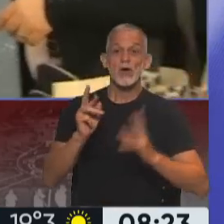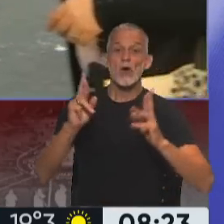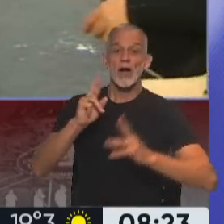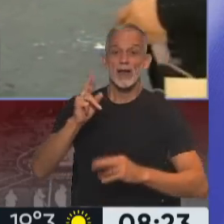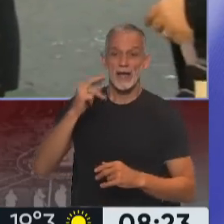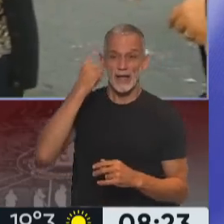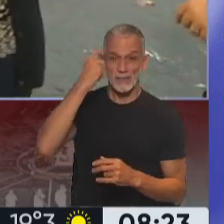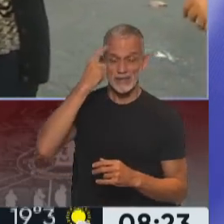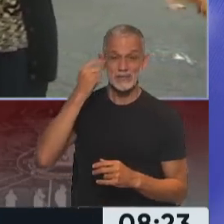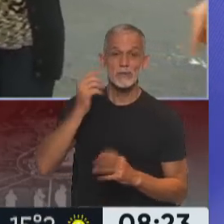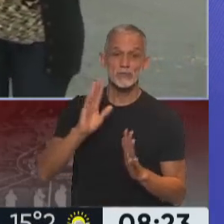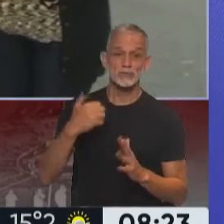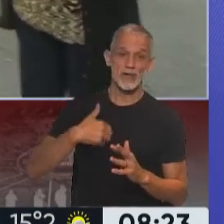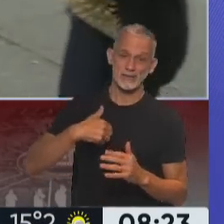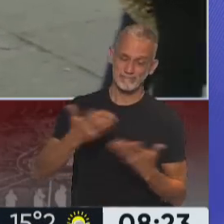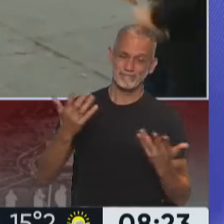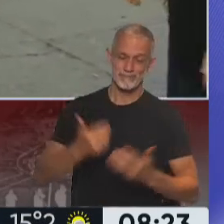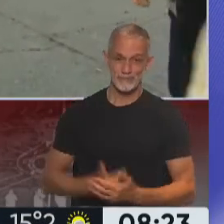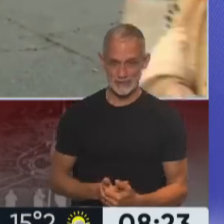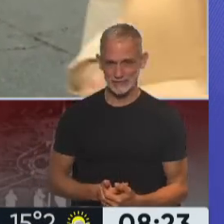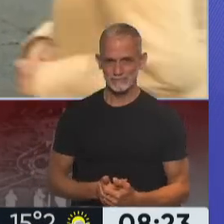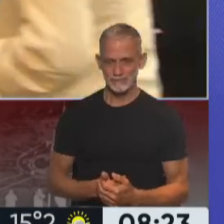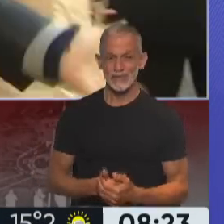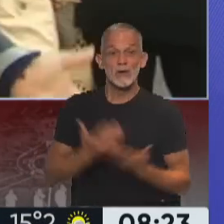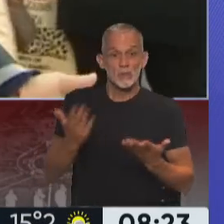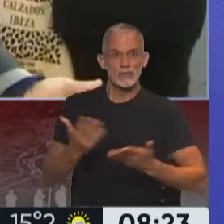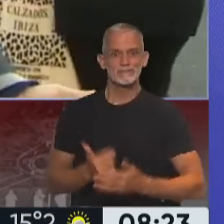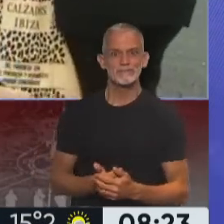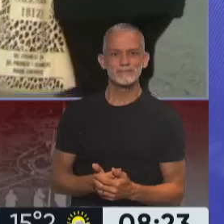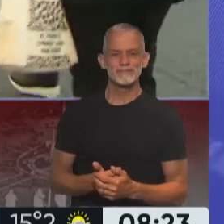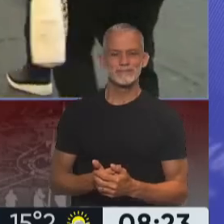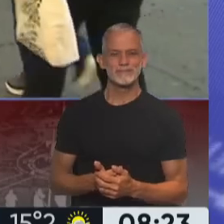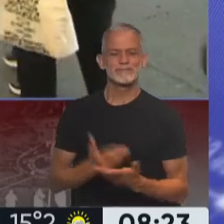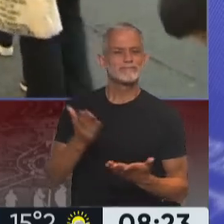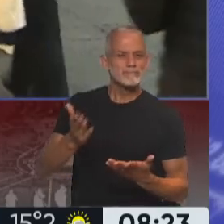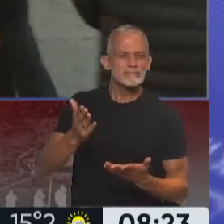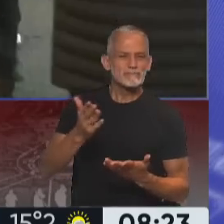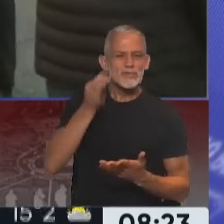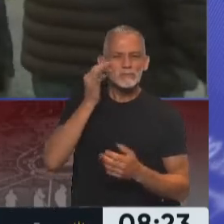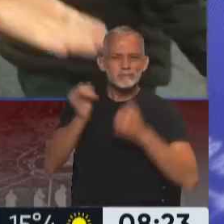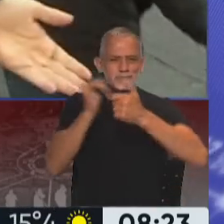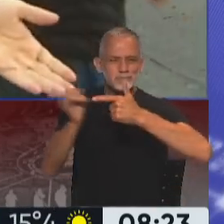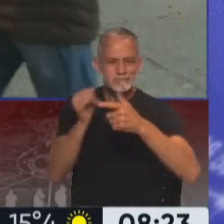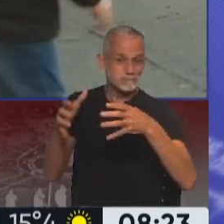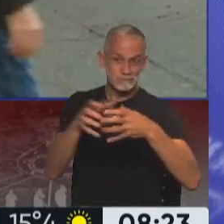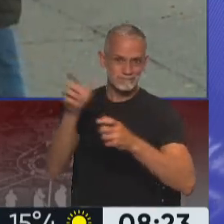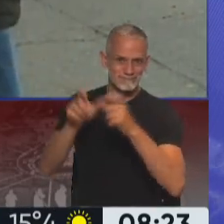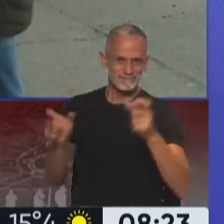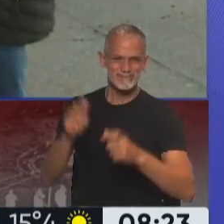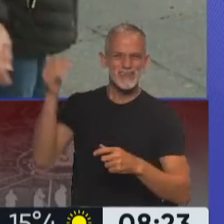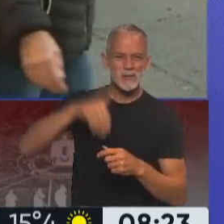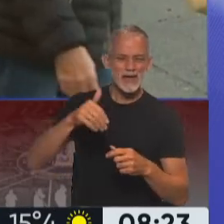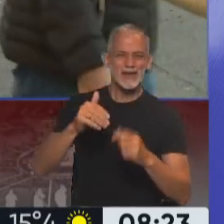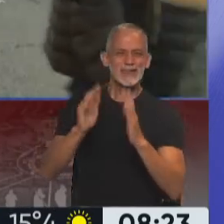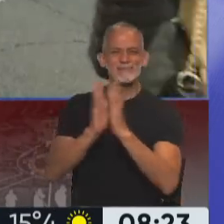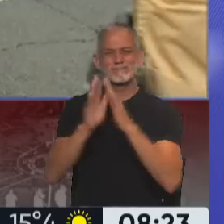Gracias. Gracias. Ahí estábamos entonces con los testimonios de estos fieles que decían, venían de ahí de la